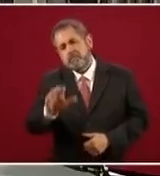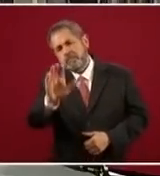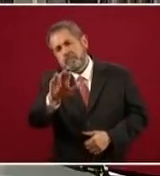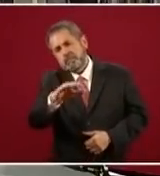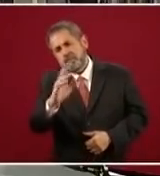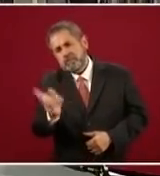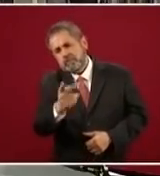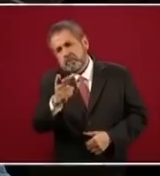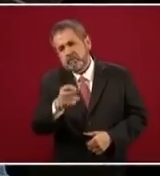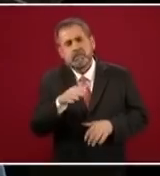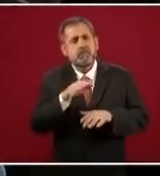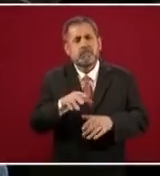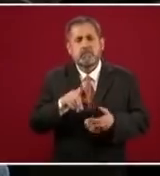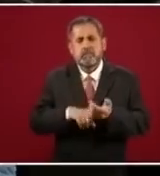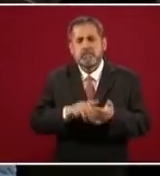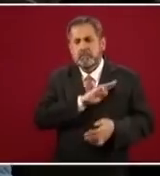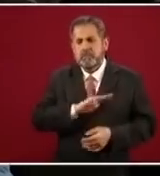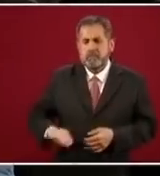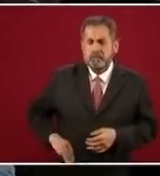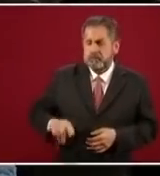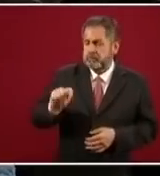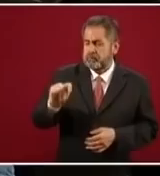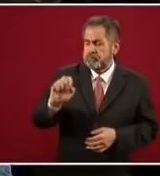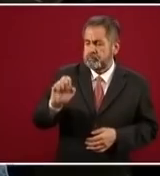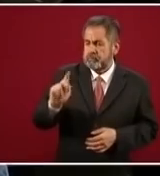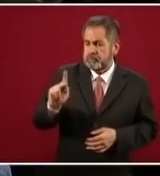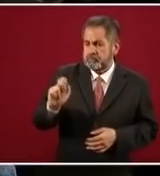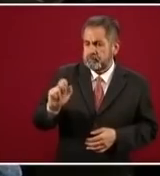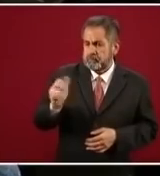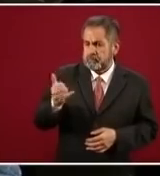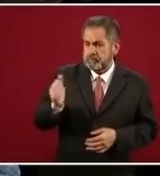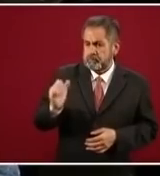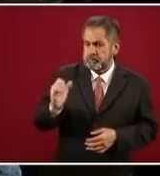el municipio de Tepeyahualco,